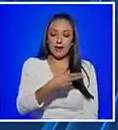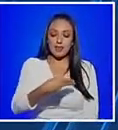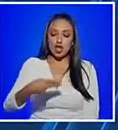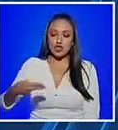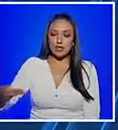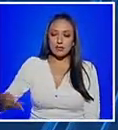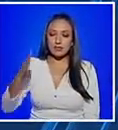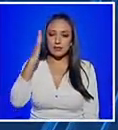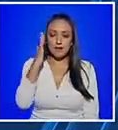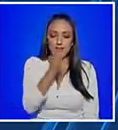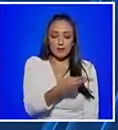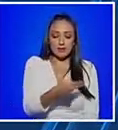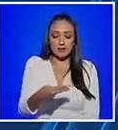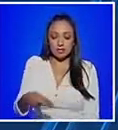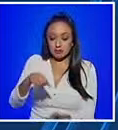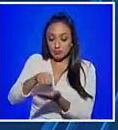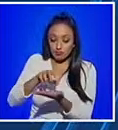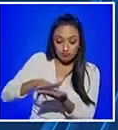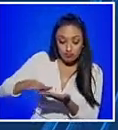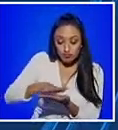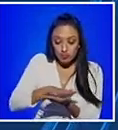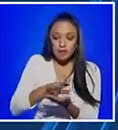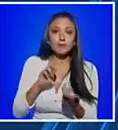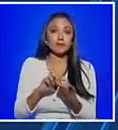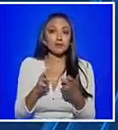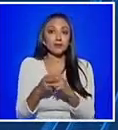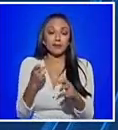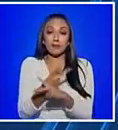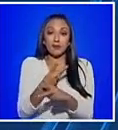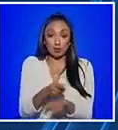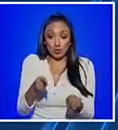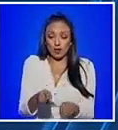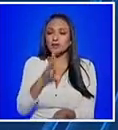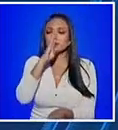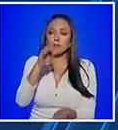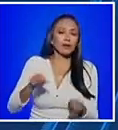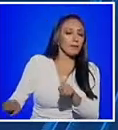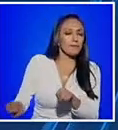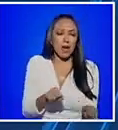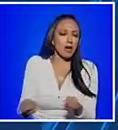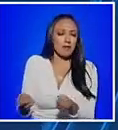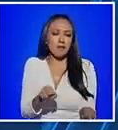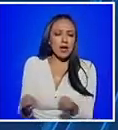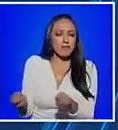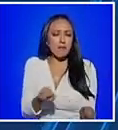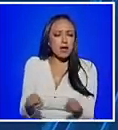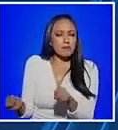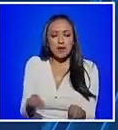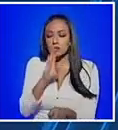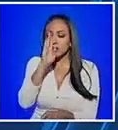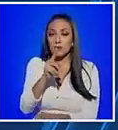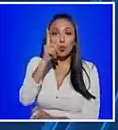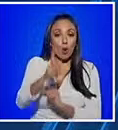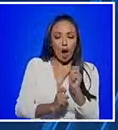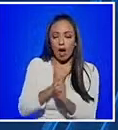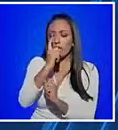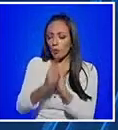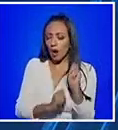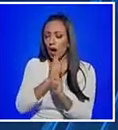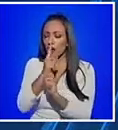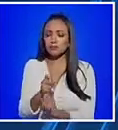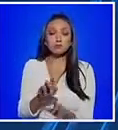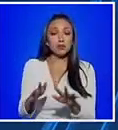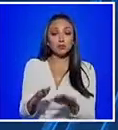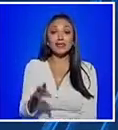llamado Anillo de Fuego del Pacífico, una zona de gran actividad sísmica y volcánica, en la que cada año se registran